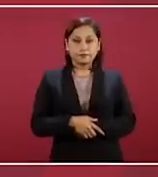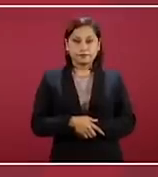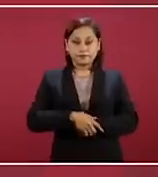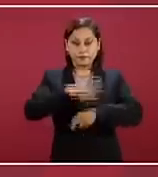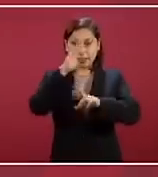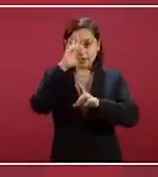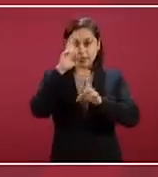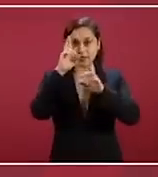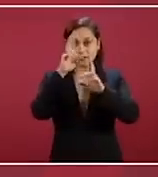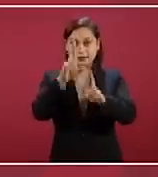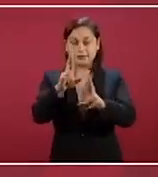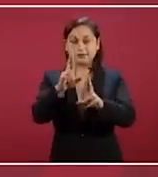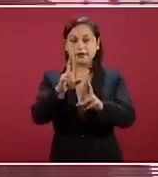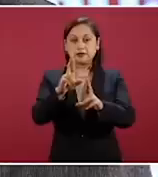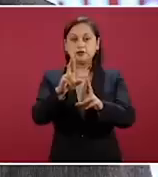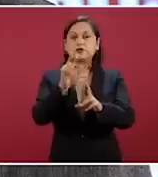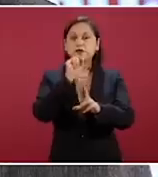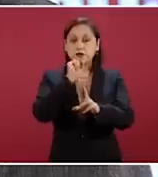nuestros semejantes,